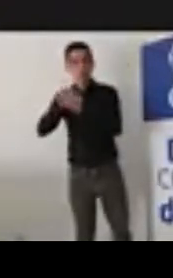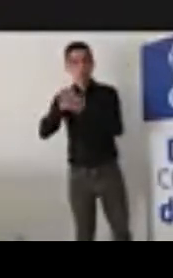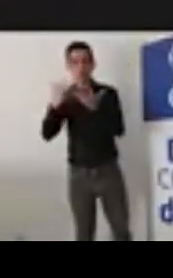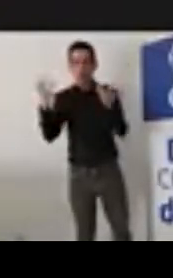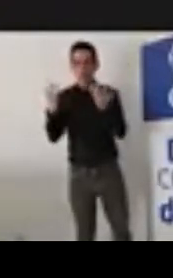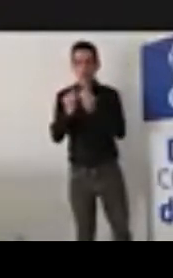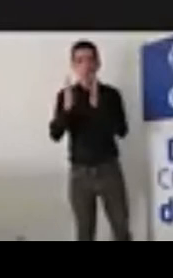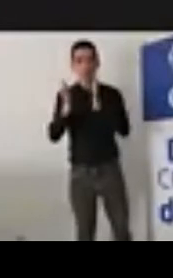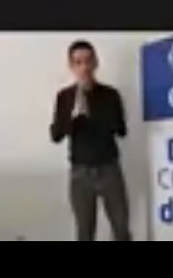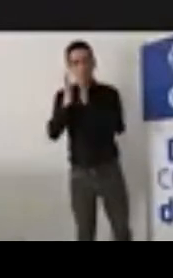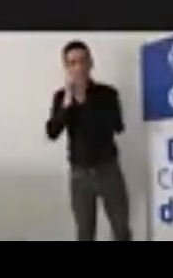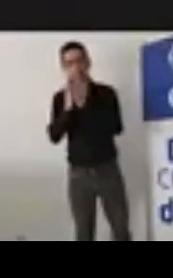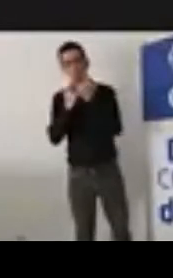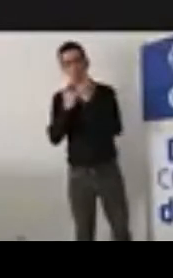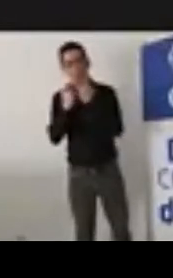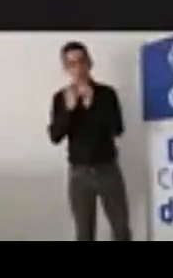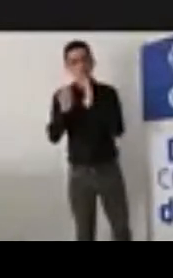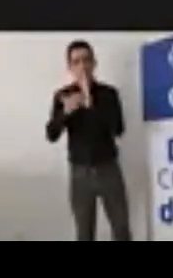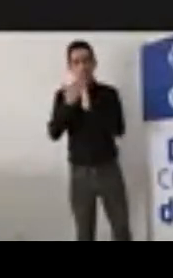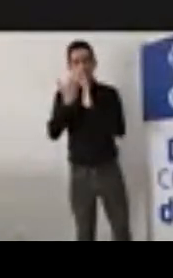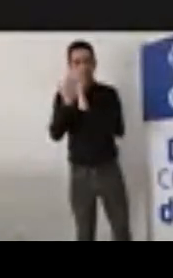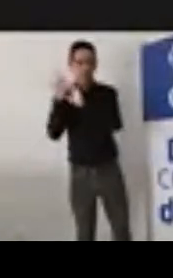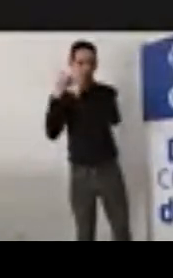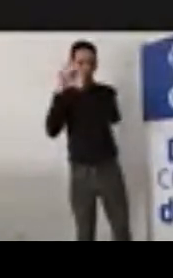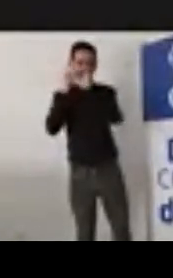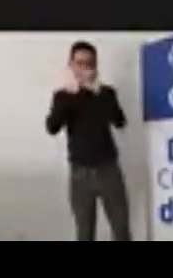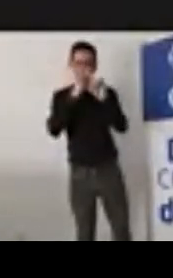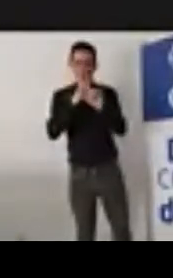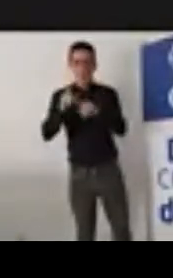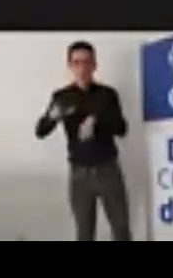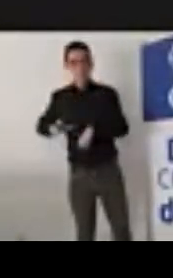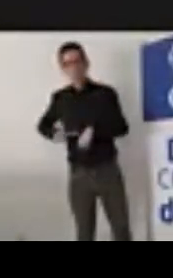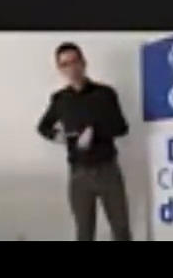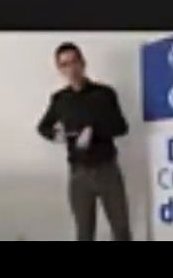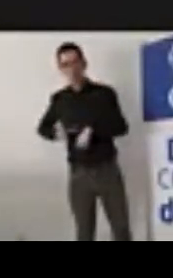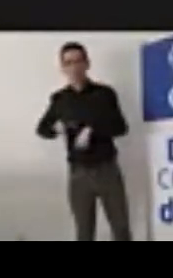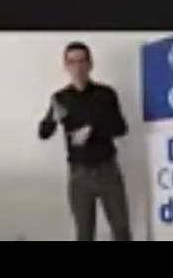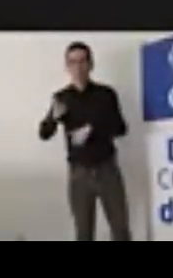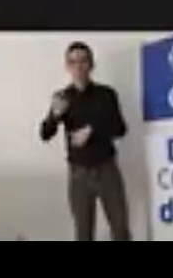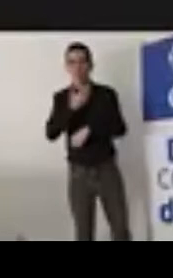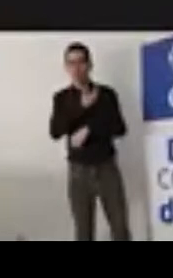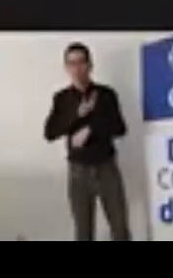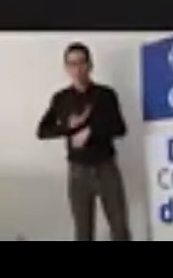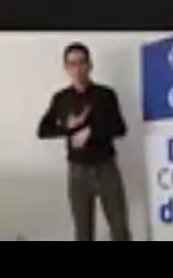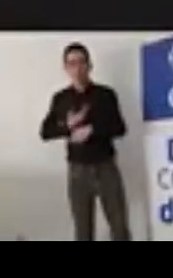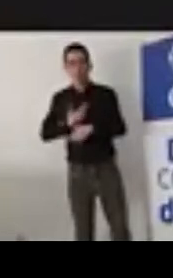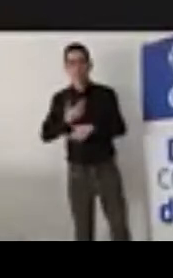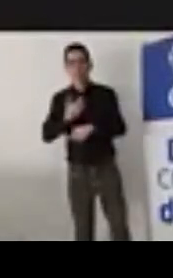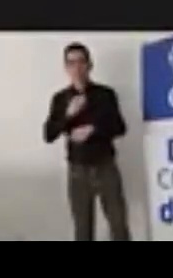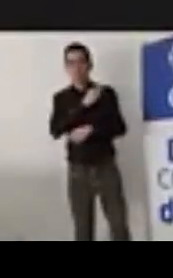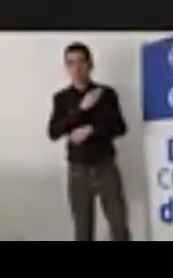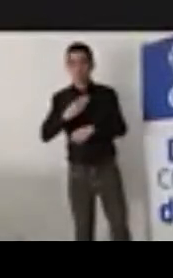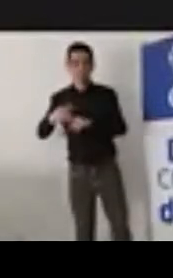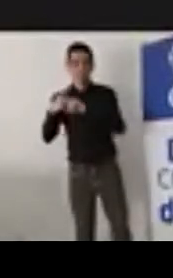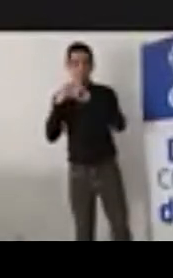construcción colectiva con los dirigentes o los gobernantes de su territorio, y adicionalmente pasar iniciativas, proyectos y,